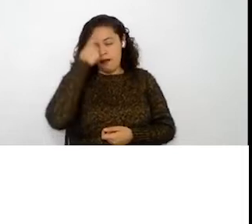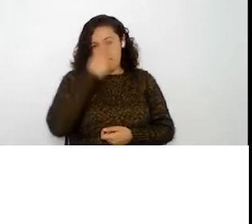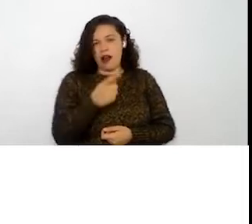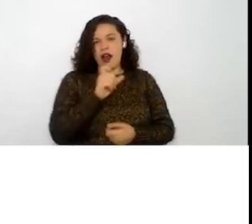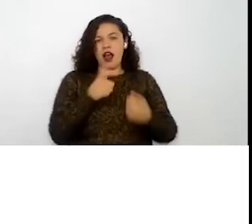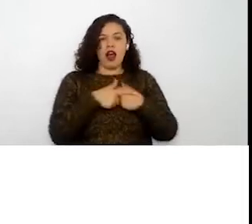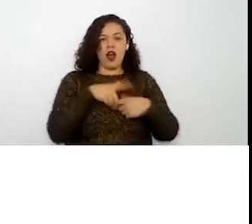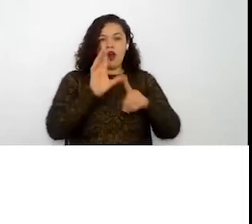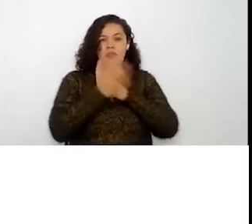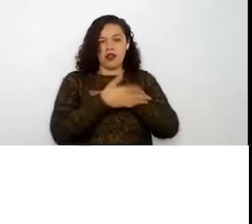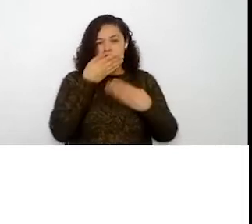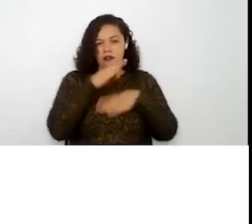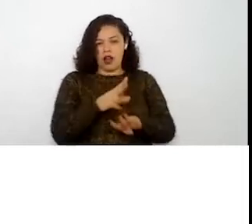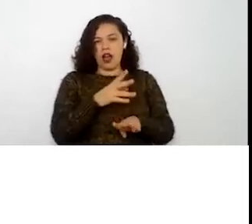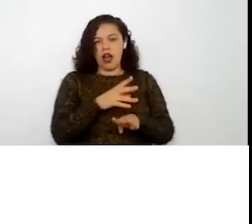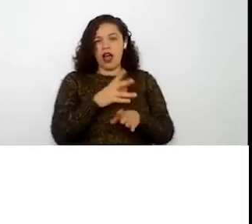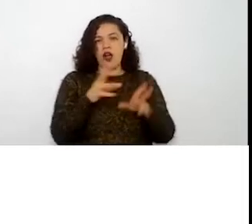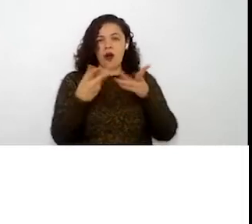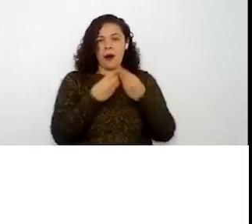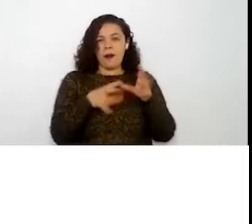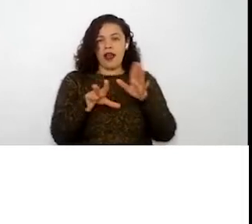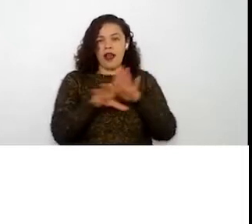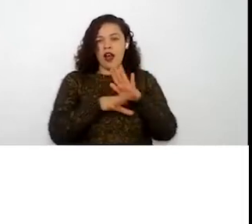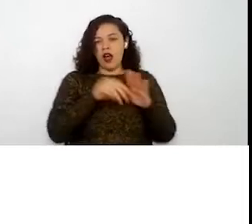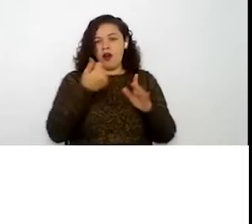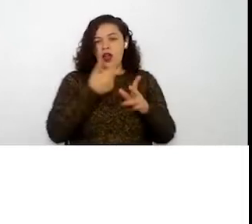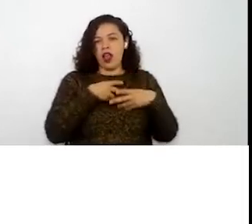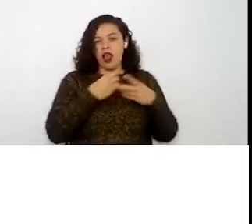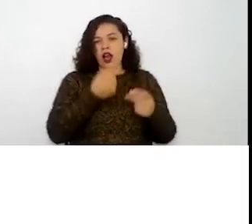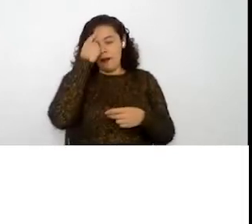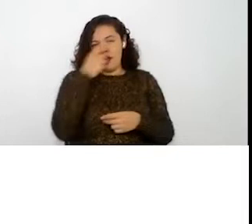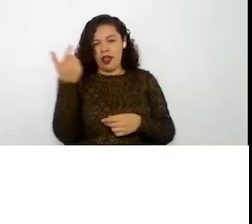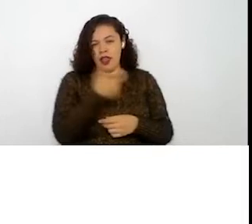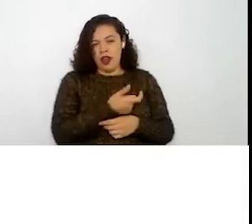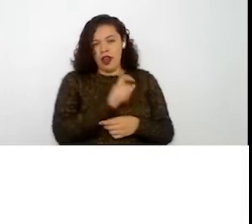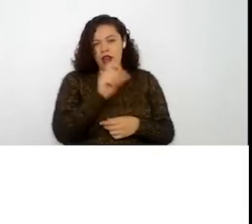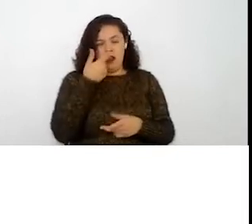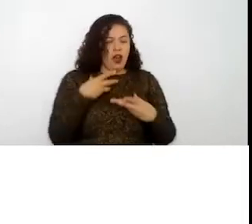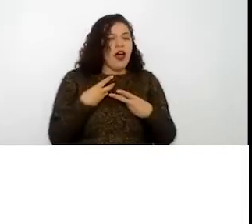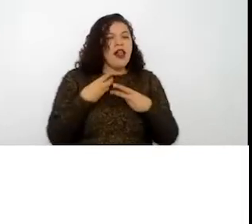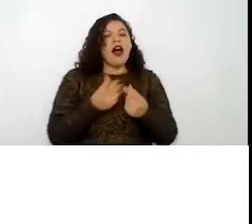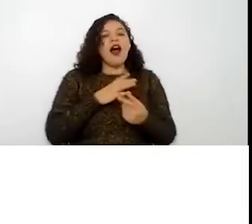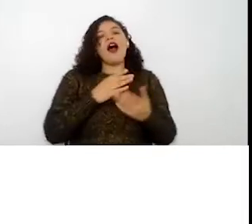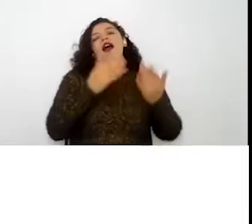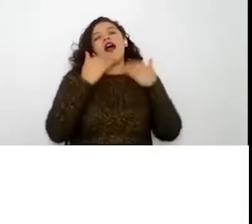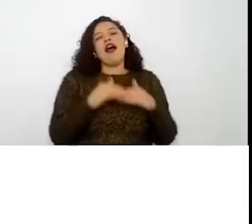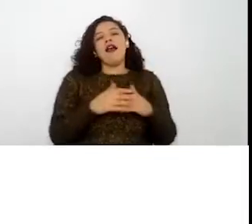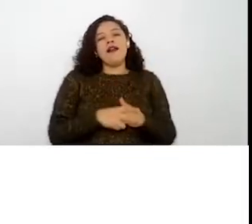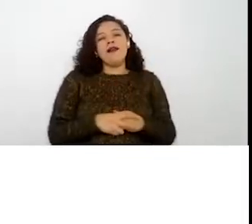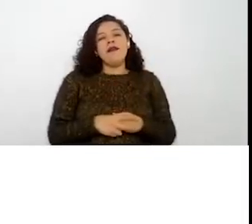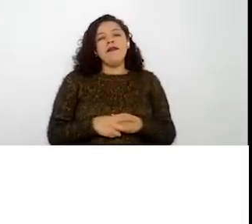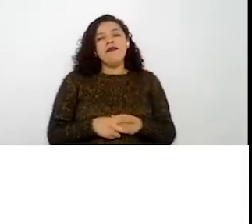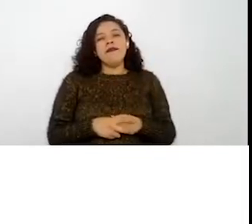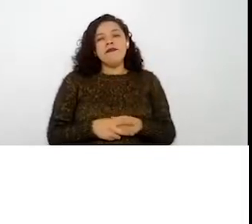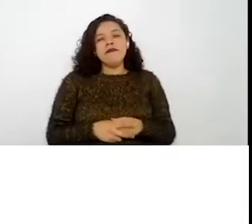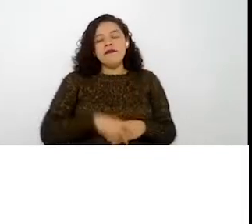bancarias pérdida cambiaria u otros gastos financieros y otros gastos contemplan que se deben cubrir que se deben